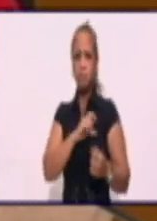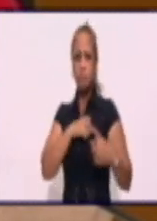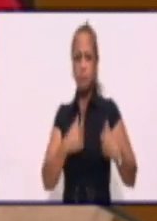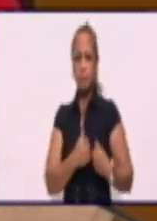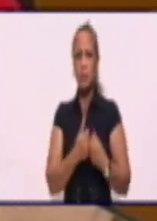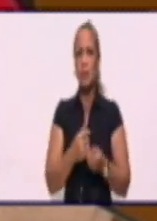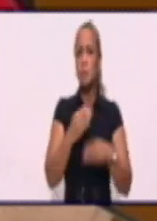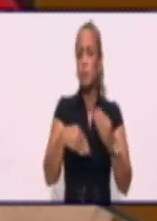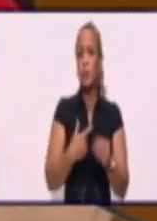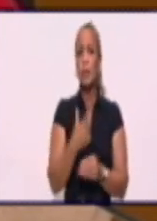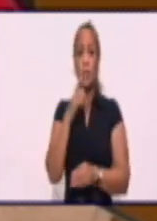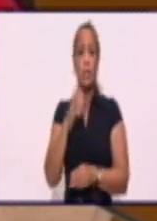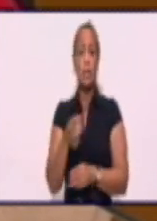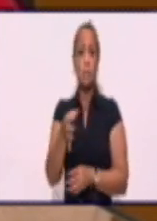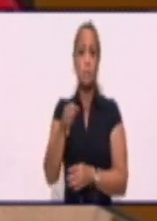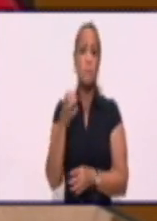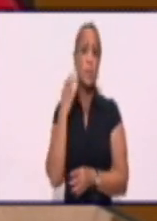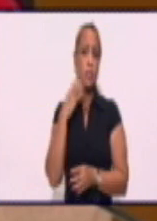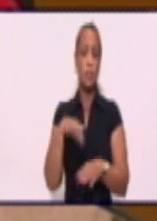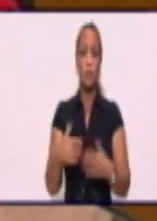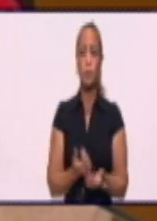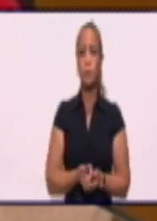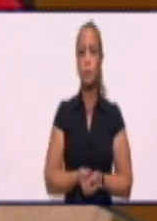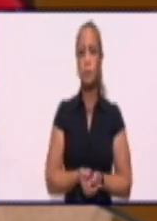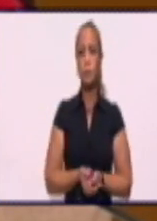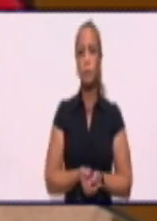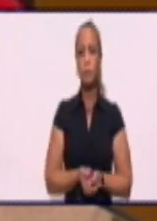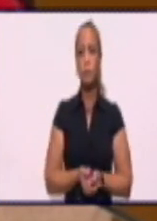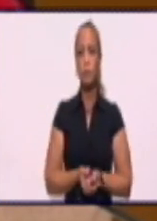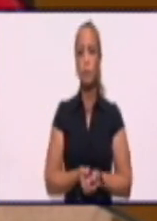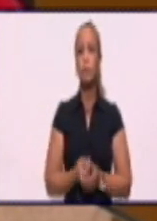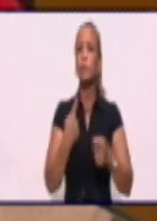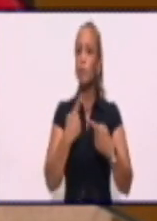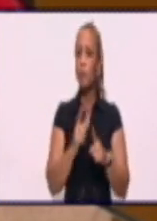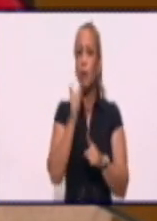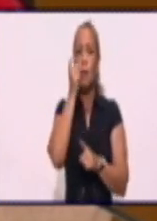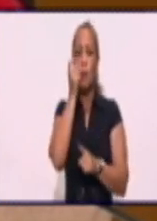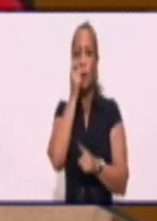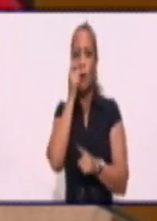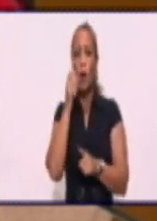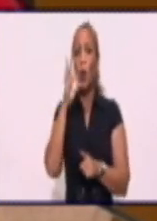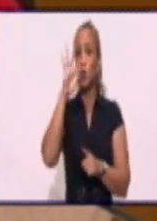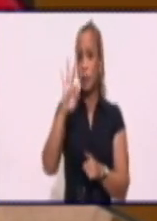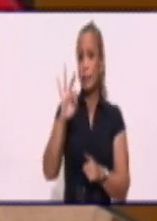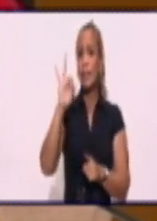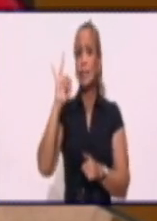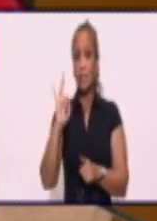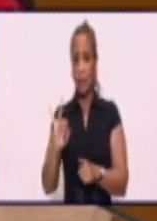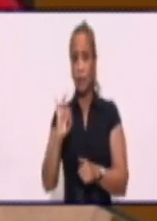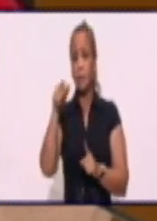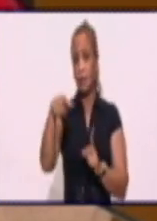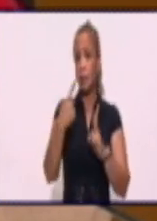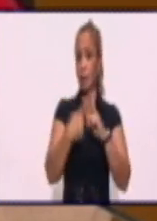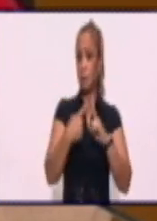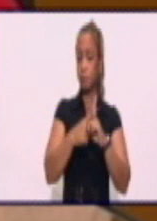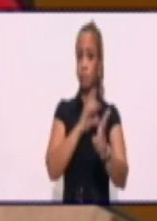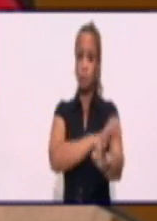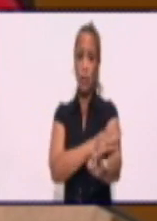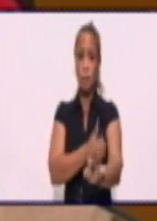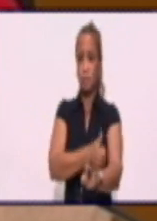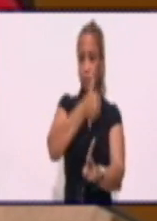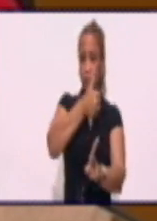Manzanillo y procedente de un área en transmisión. Paciente masculino de 87 años de Bayamo, hipertenso y